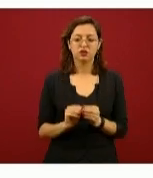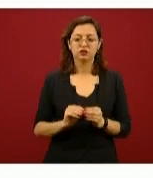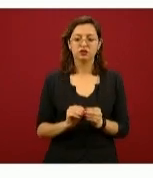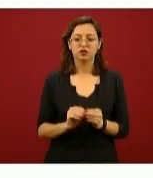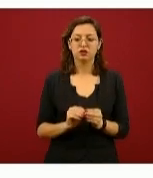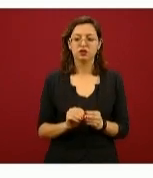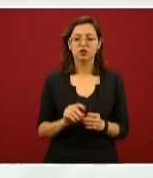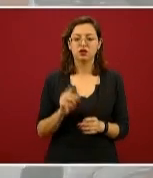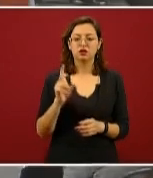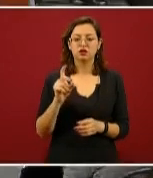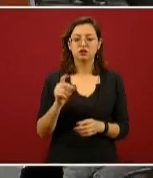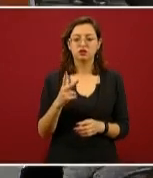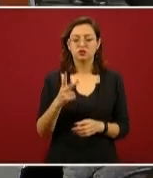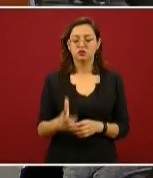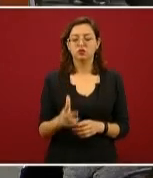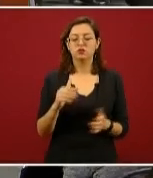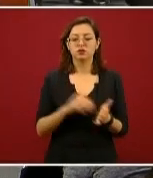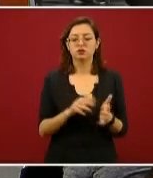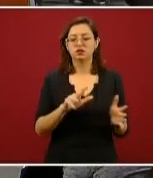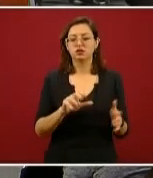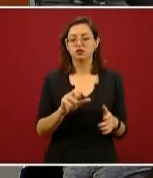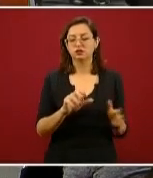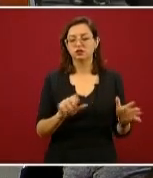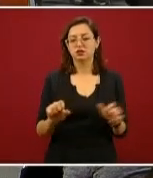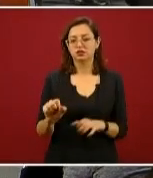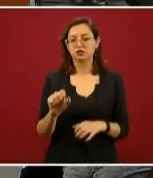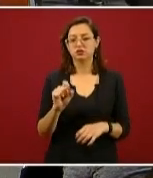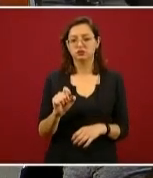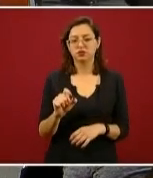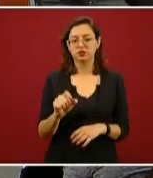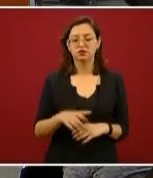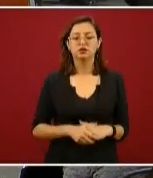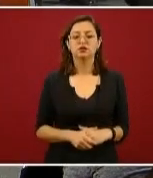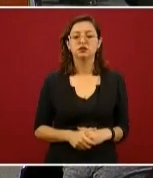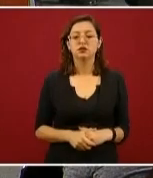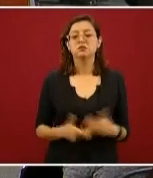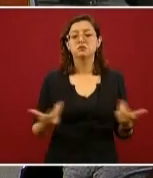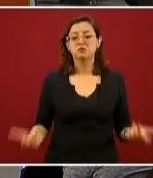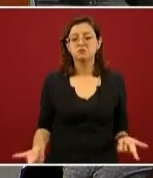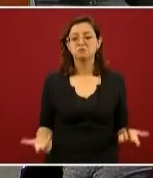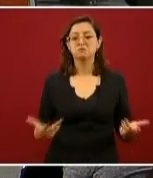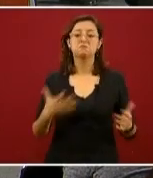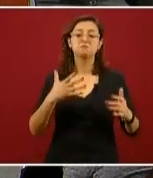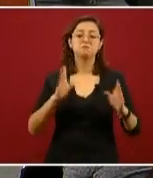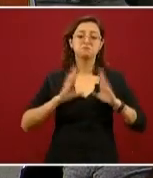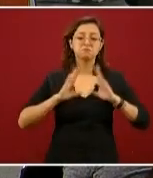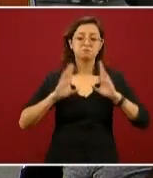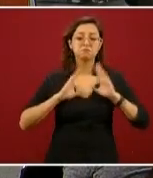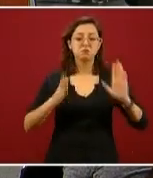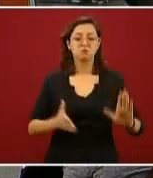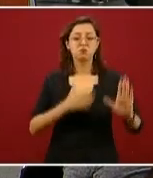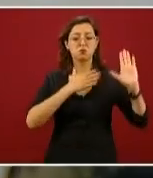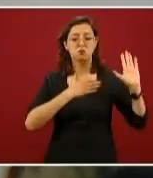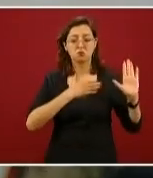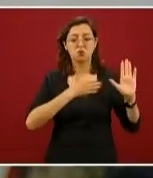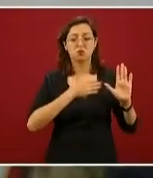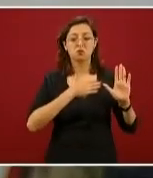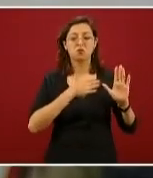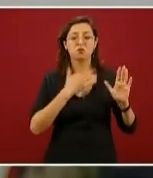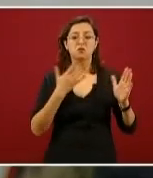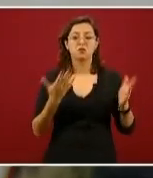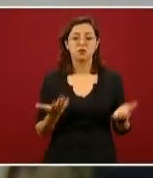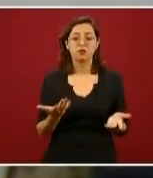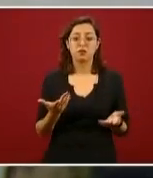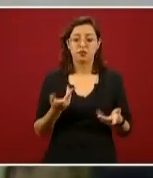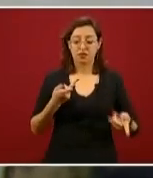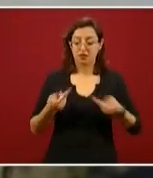2,371. El compromiso que normalmente se tiene de las Fuerzas Armadas, y más en la